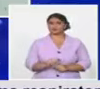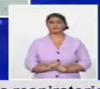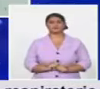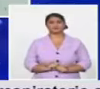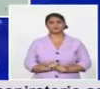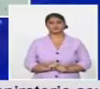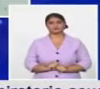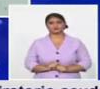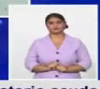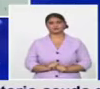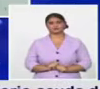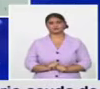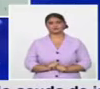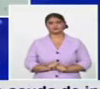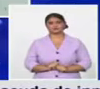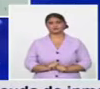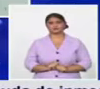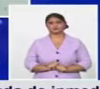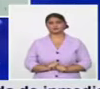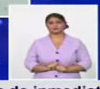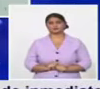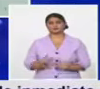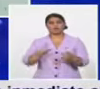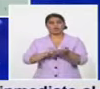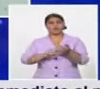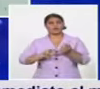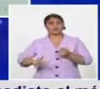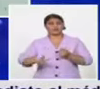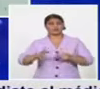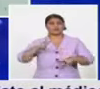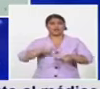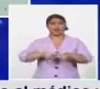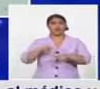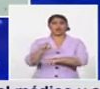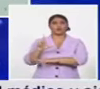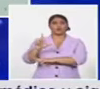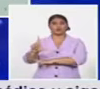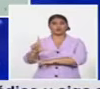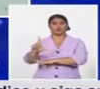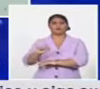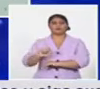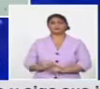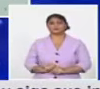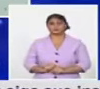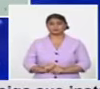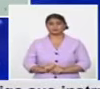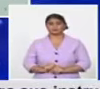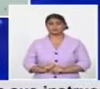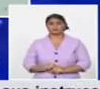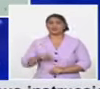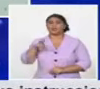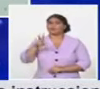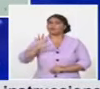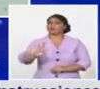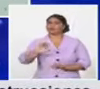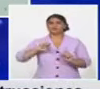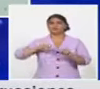de Holguín se diagnostican 28 casos importados en el día de